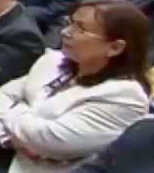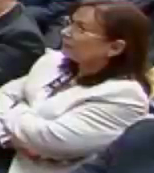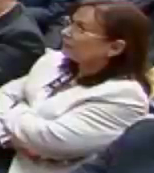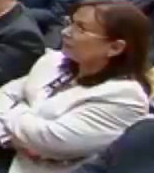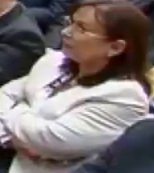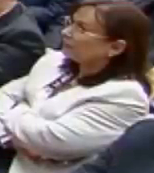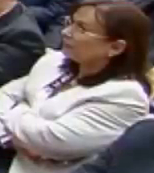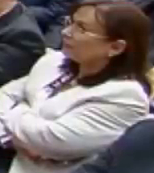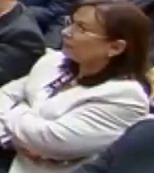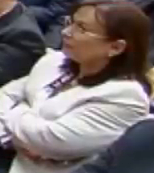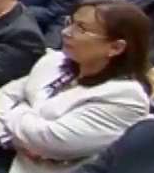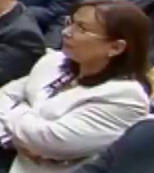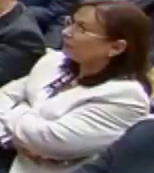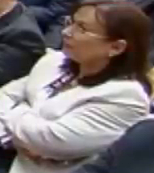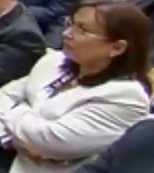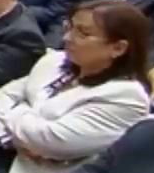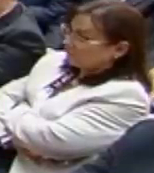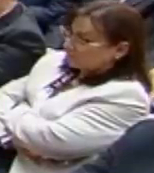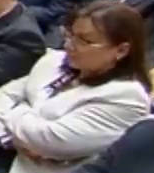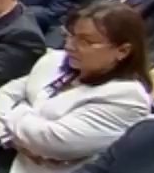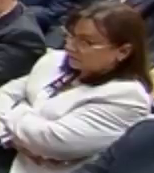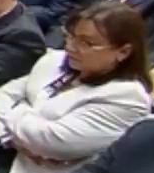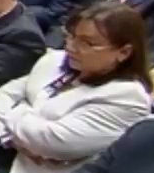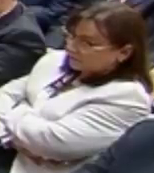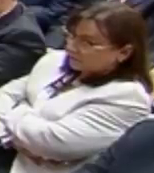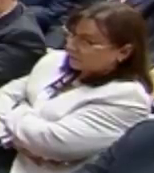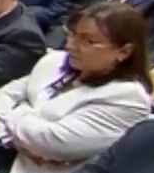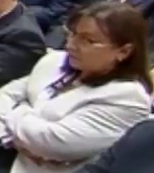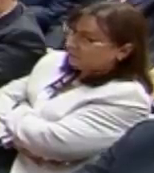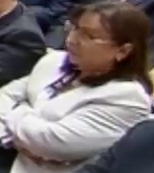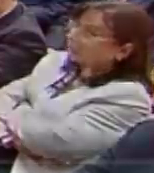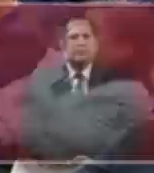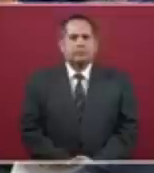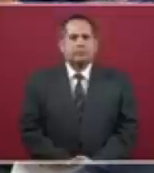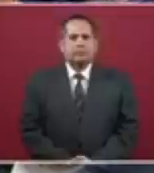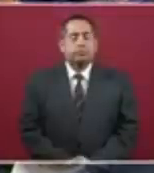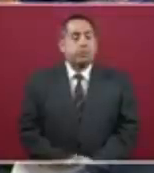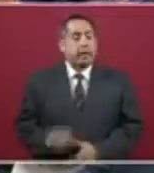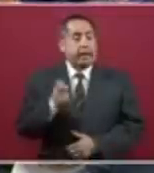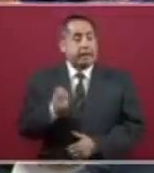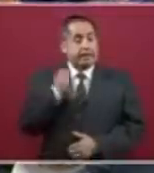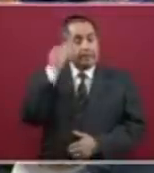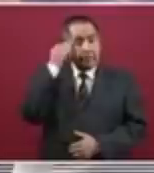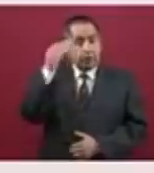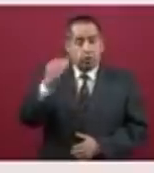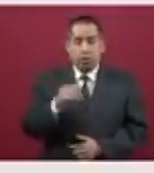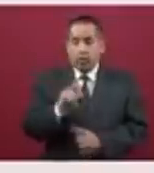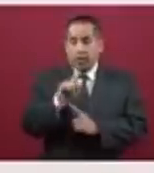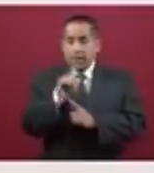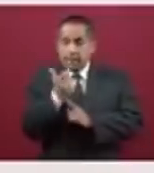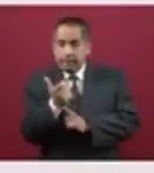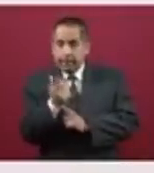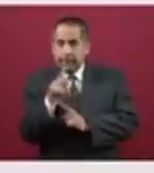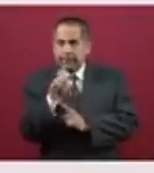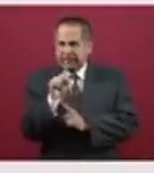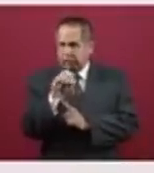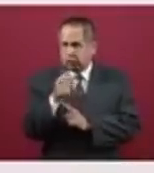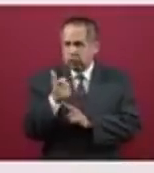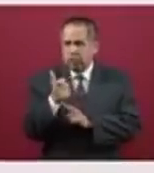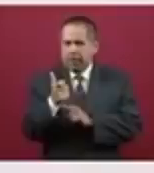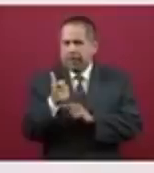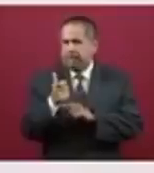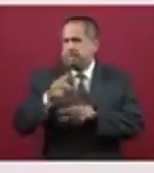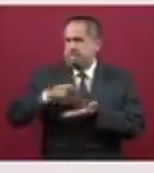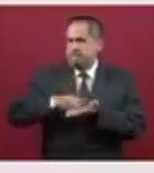este periodo de 100 días, el peso ha ganado valor con